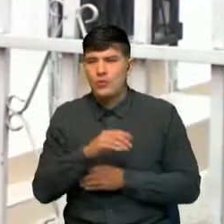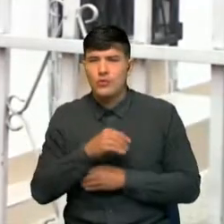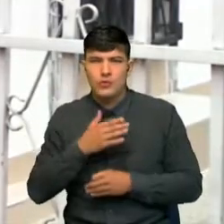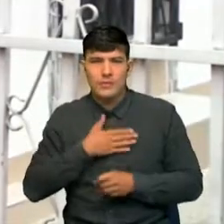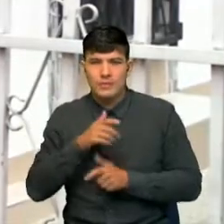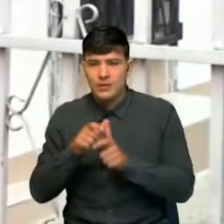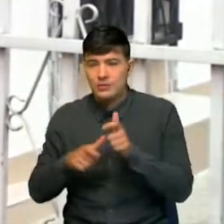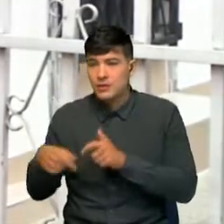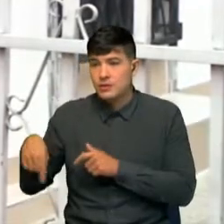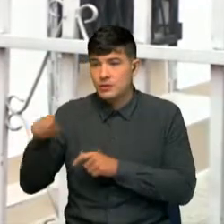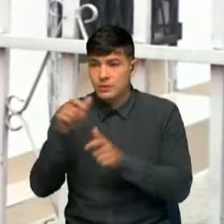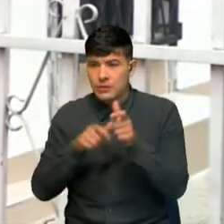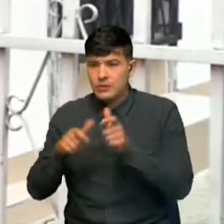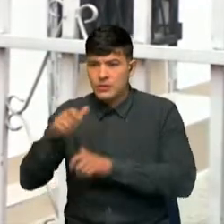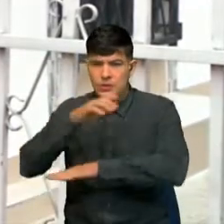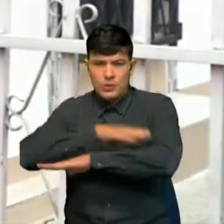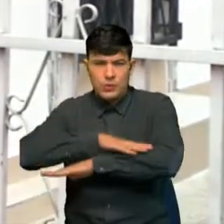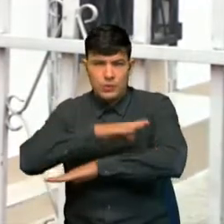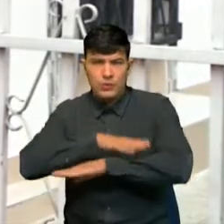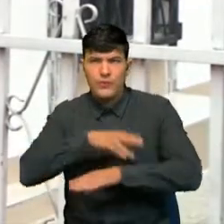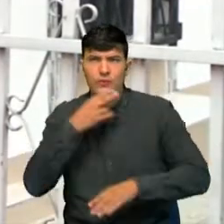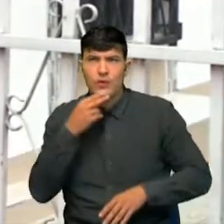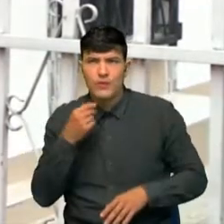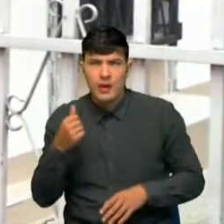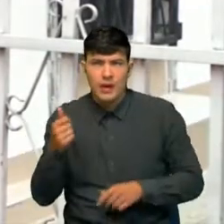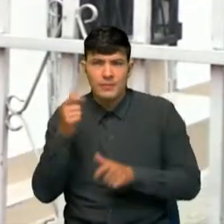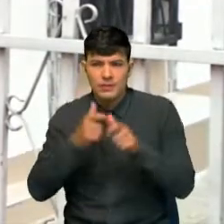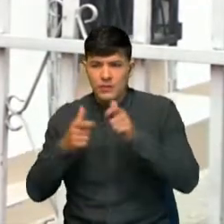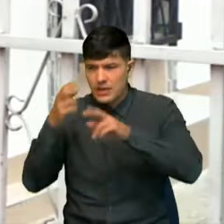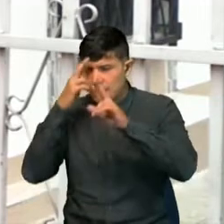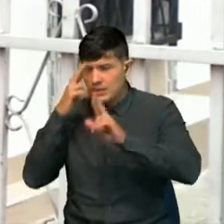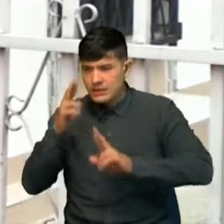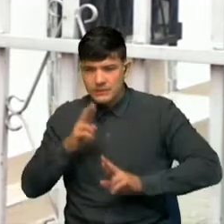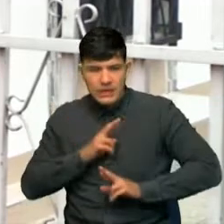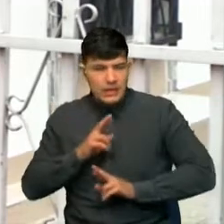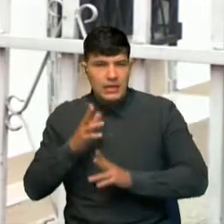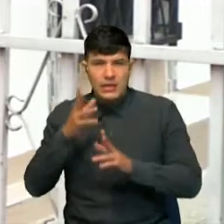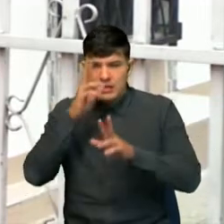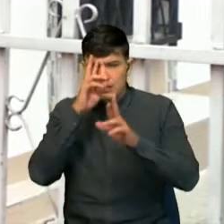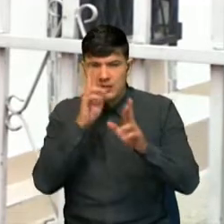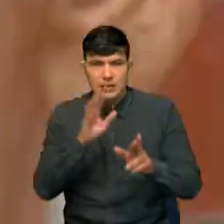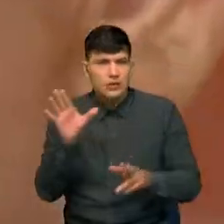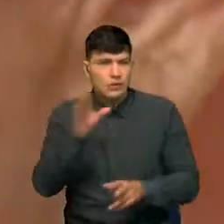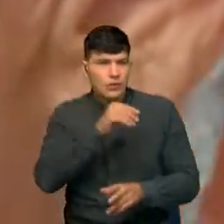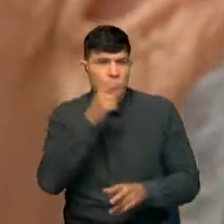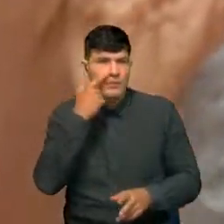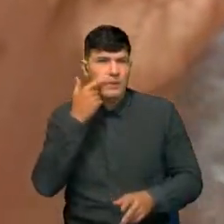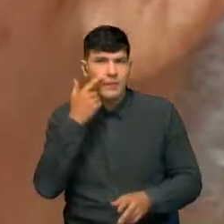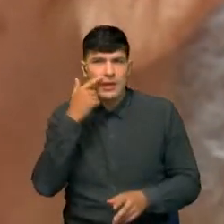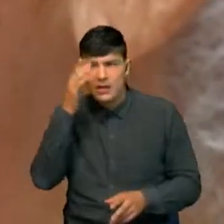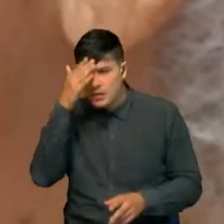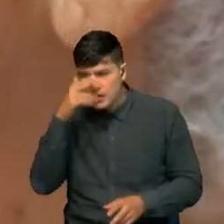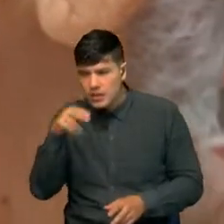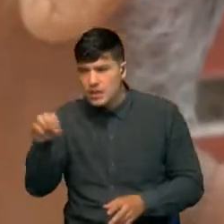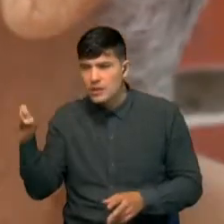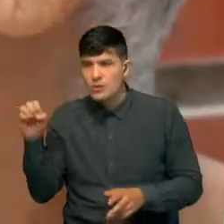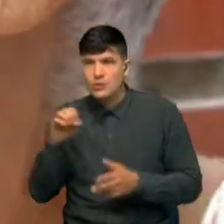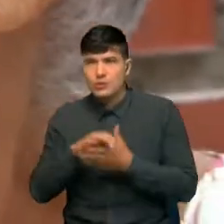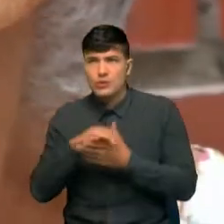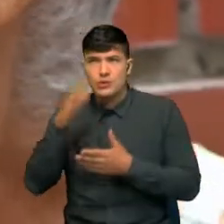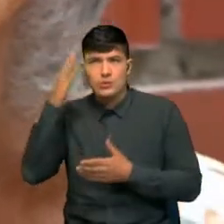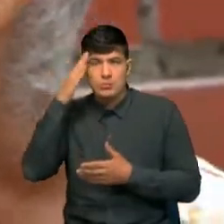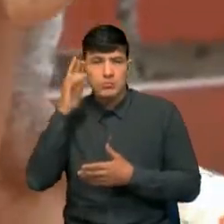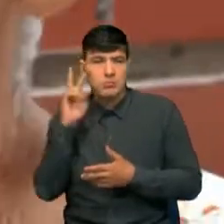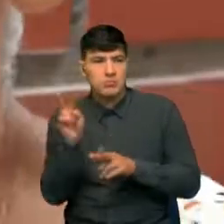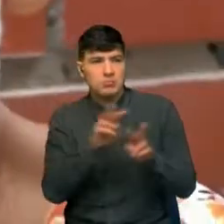sido personas muy educadas, muy respetuosas, todos, tanto los padres como sus hijitos, y eso es lo que yo